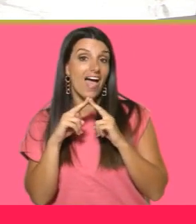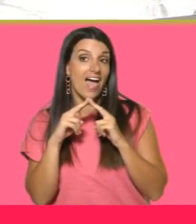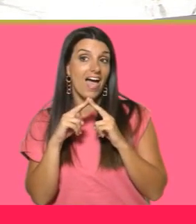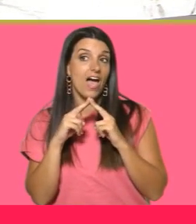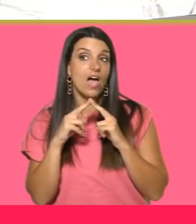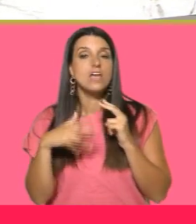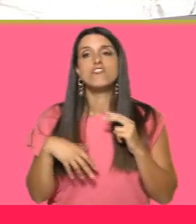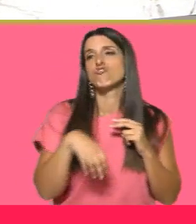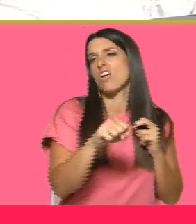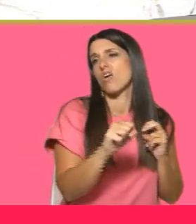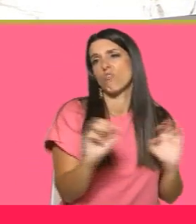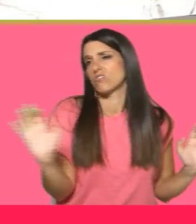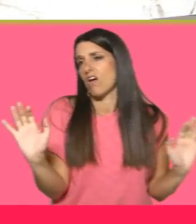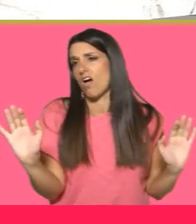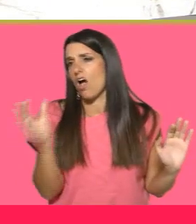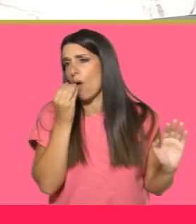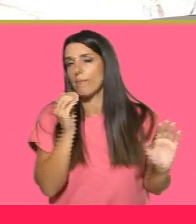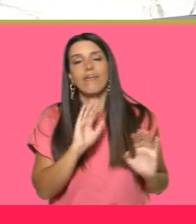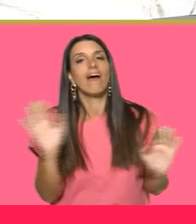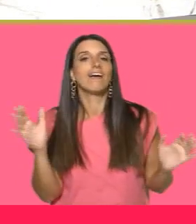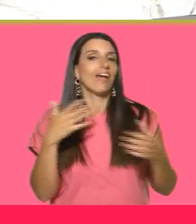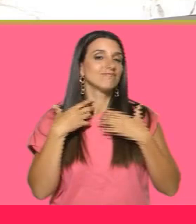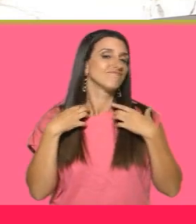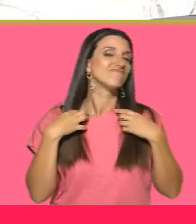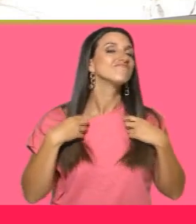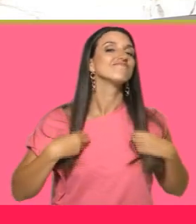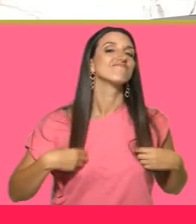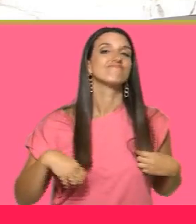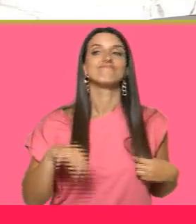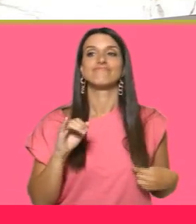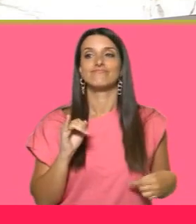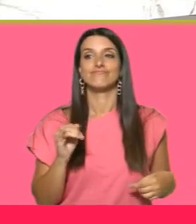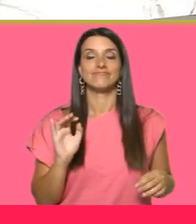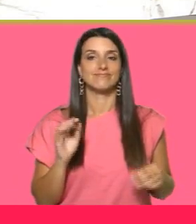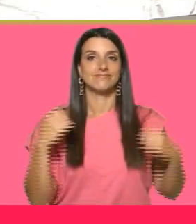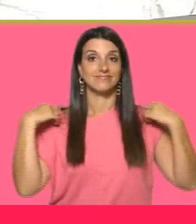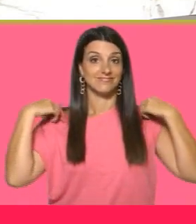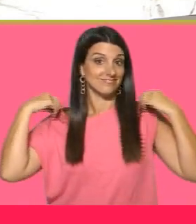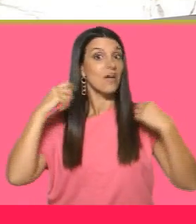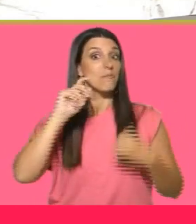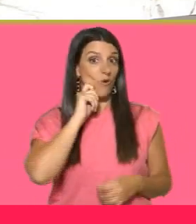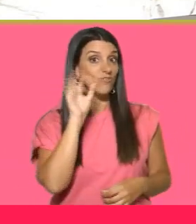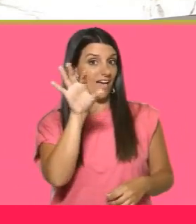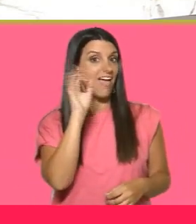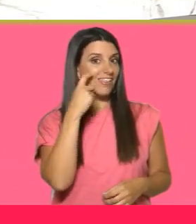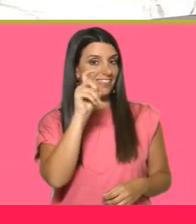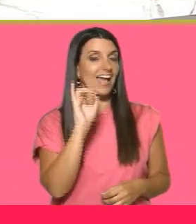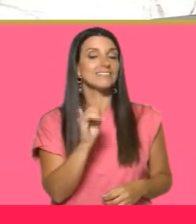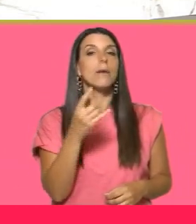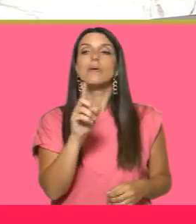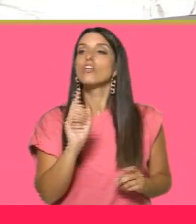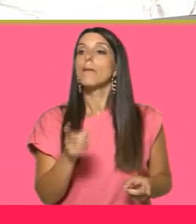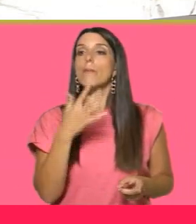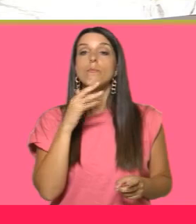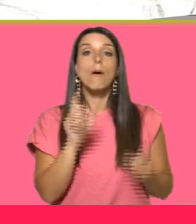con nada, y ya está. De eso esa opción es buenísima. Esa está buena, ¿viste? Esa opción es buenísima, la verdad. Pero ¿sabes? También